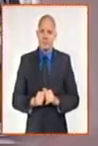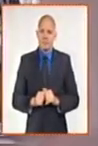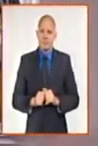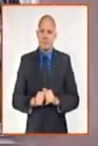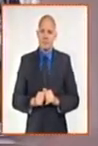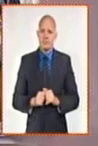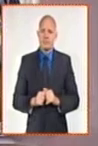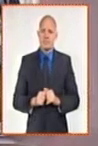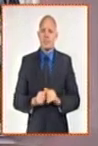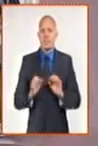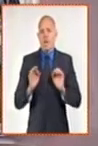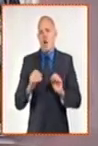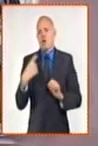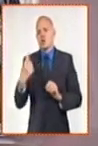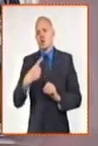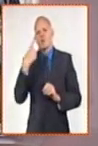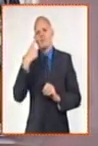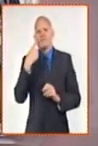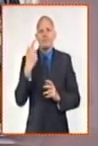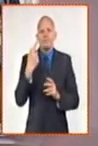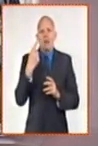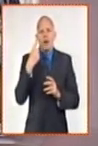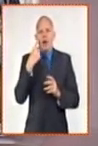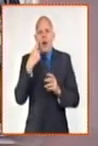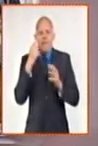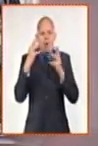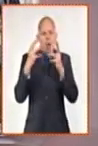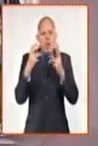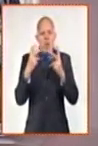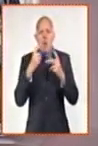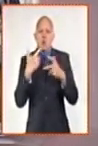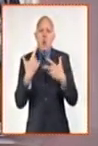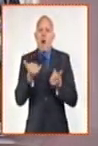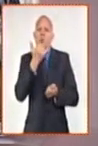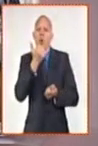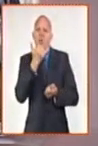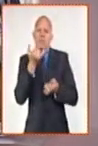fundamentales. Hemos hecho un preliminar de los daños